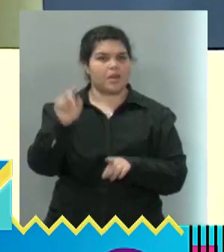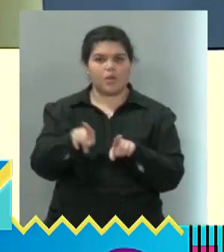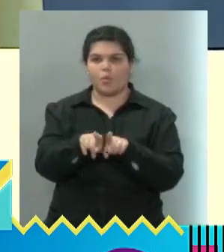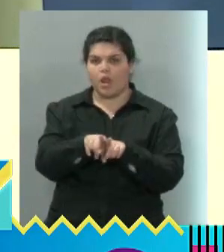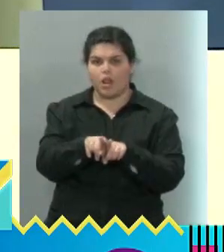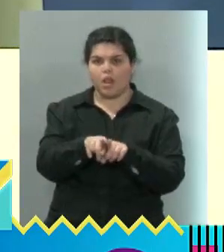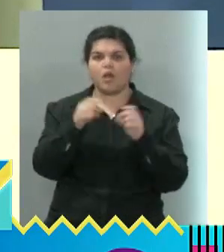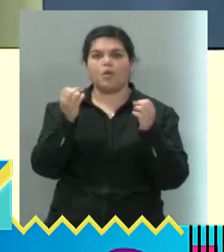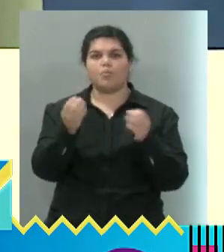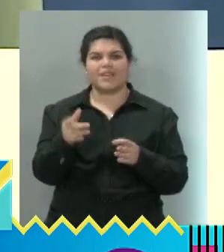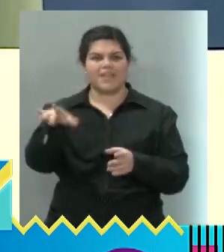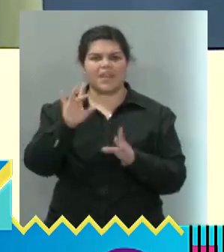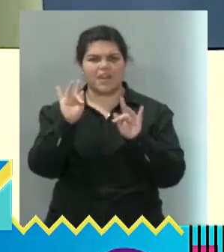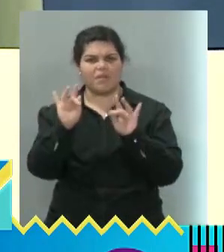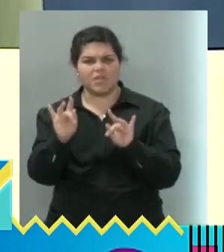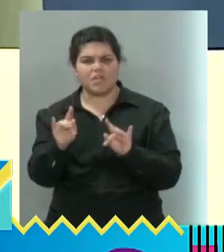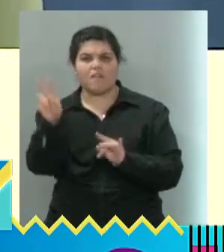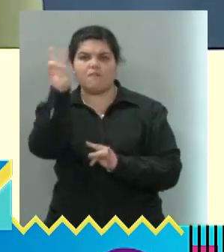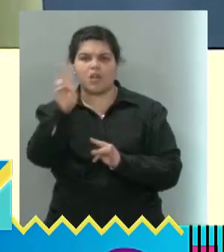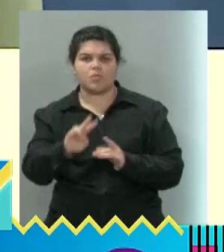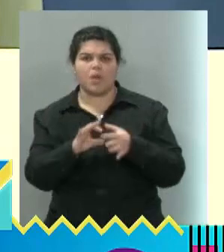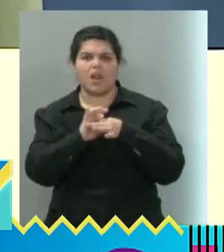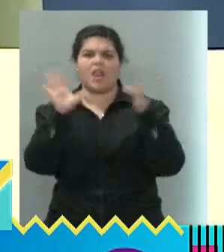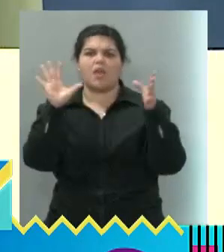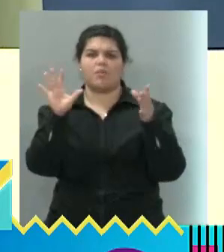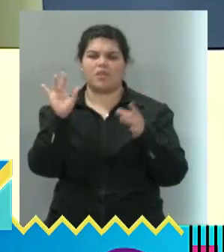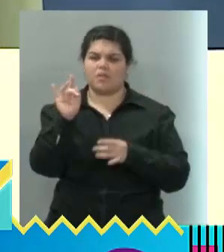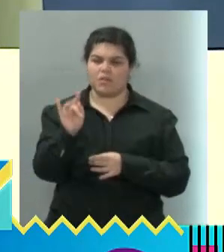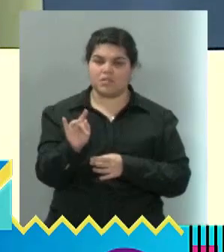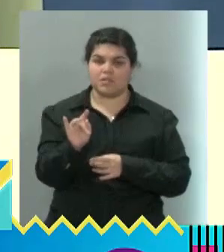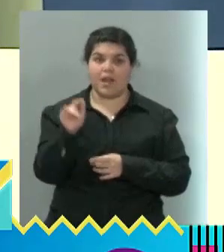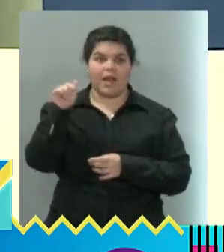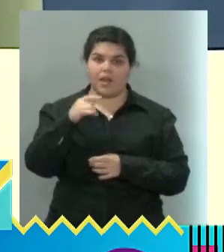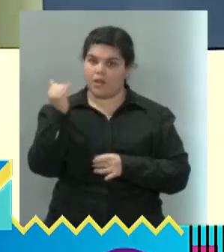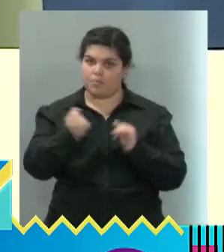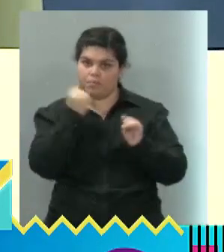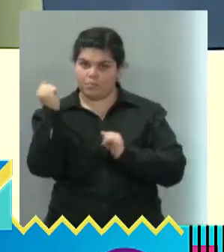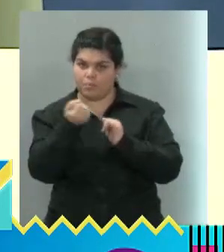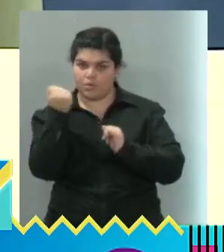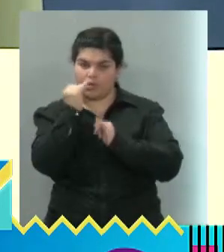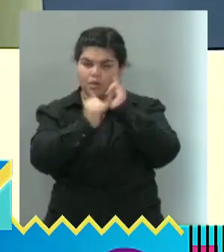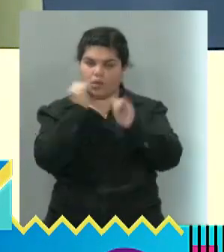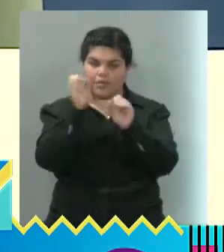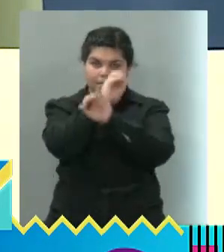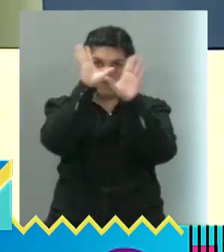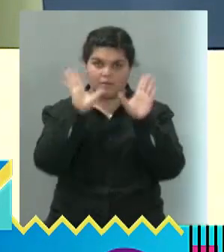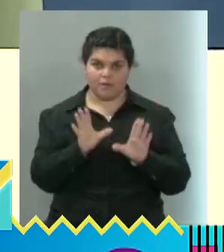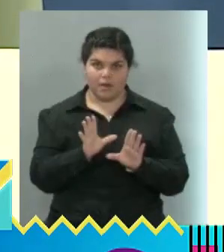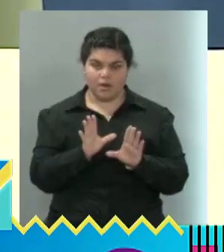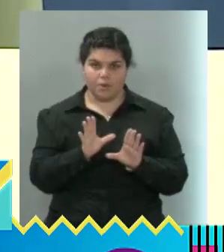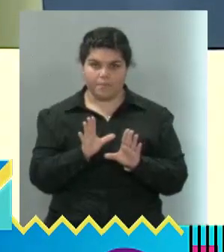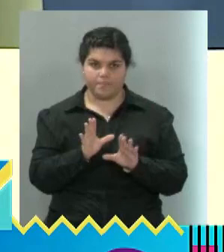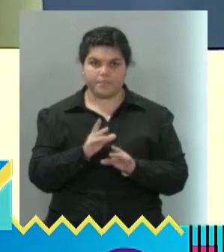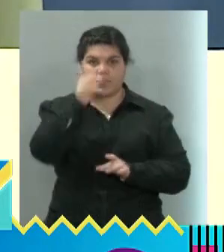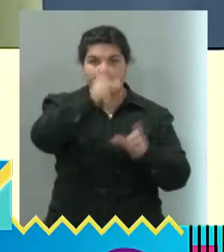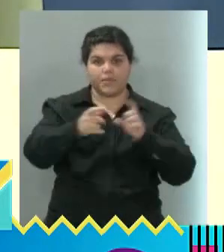se pueda liberar Venezuela, porque acá yo quisiera hacerles un pequeño paréntesis, un poco con el afán de clarificar a quienes